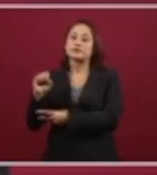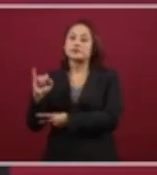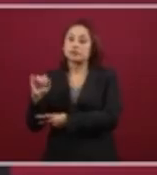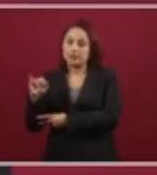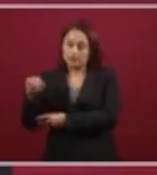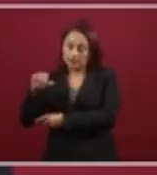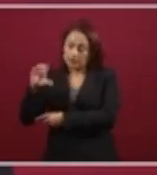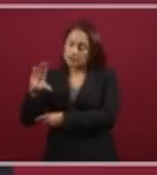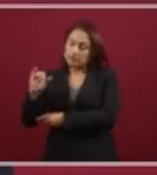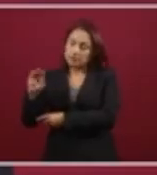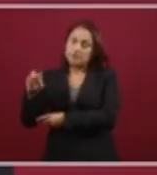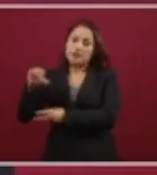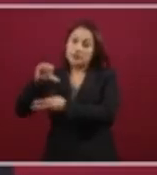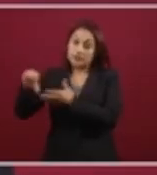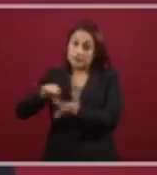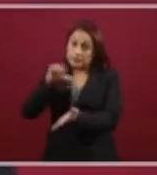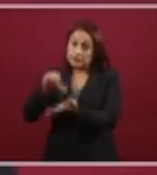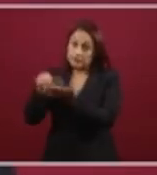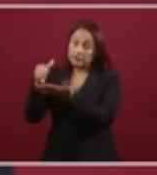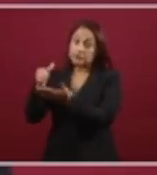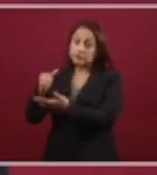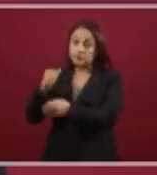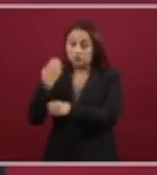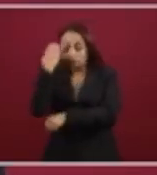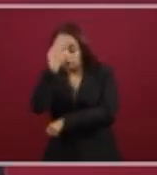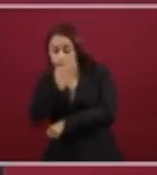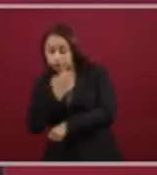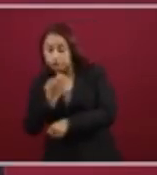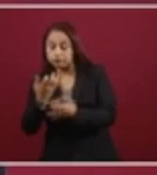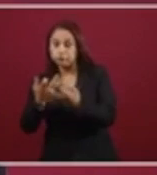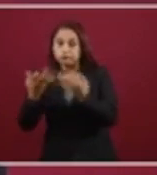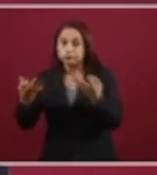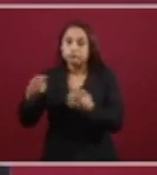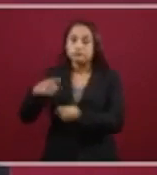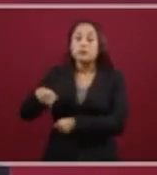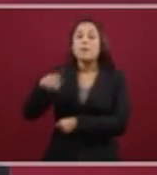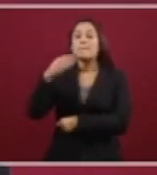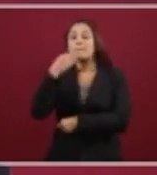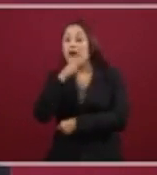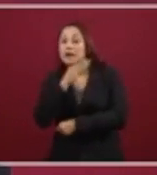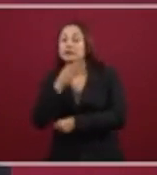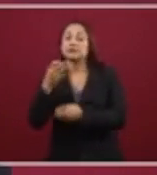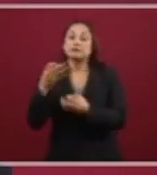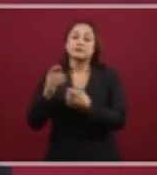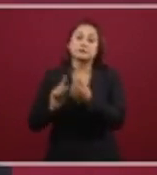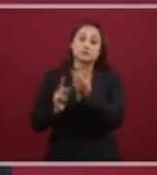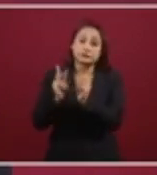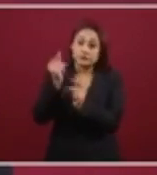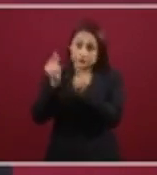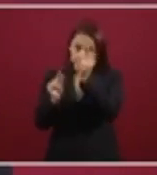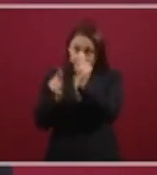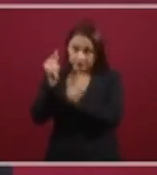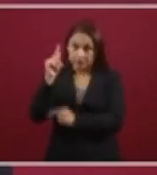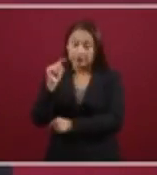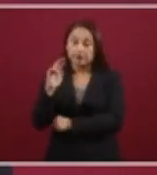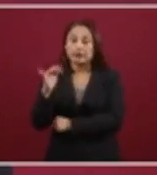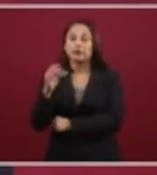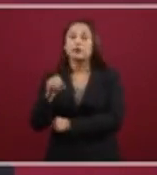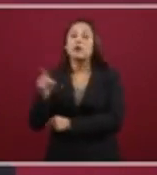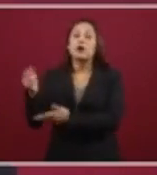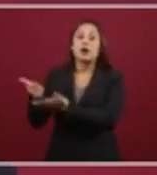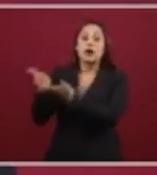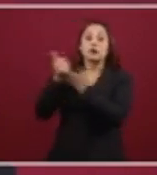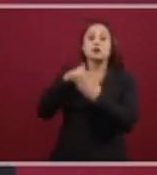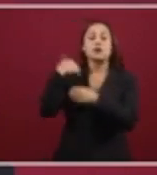de Mejoramiento de Maíz y Suelo y Maíz y Trigo, perdón, precisamente para que nos acompañaran con este análisis técnico. Quiero